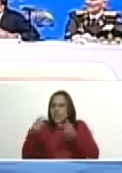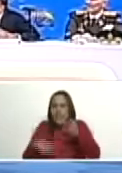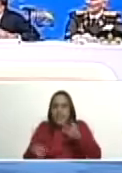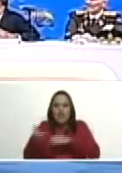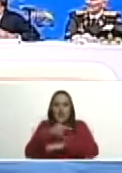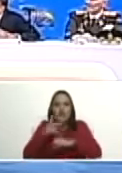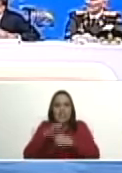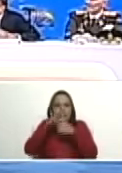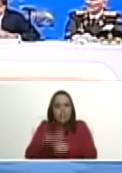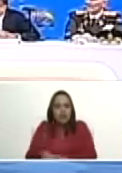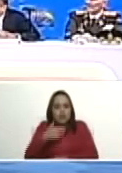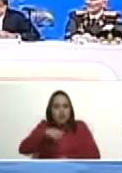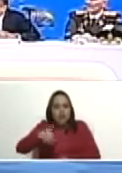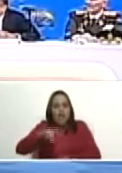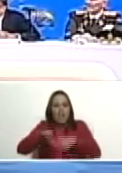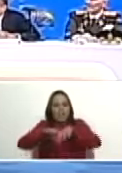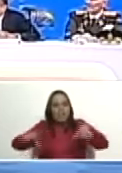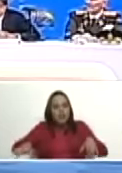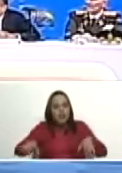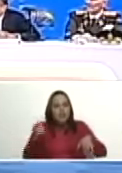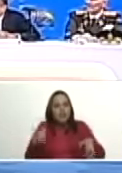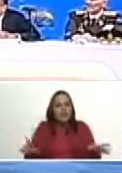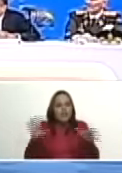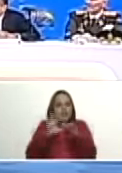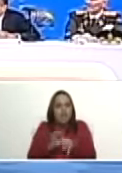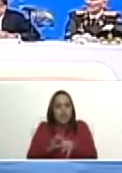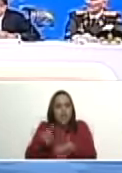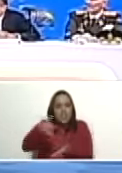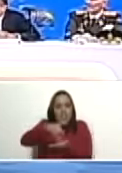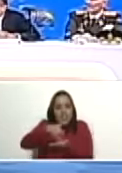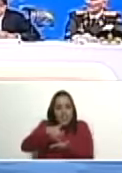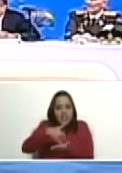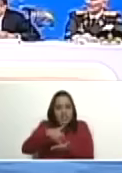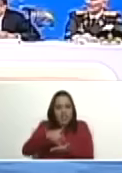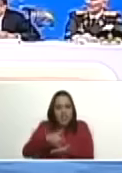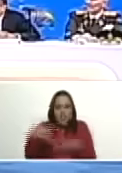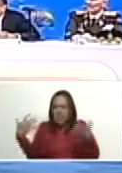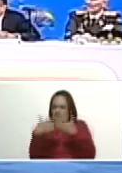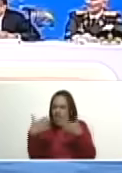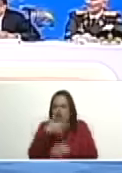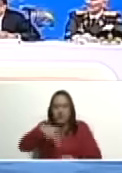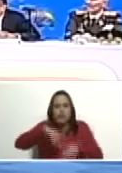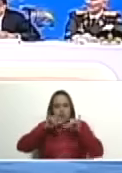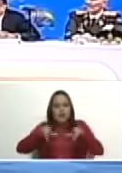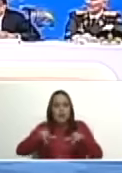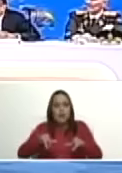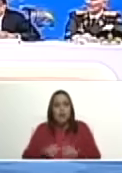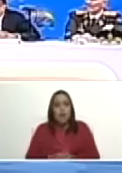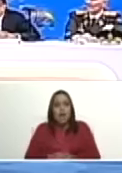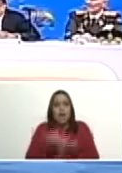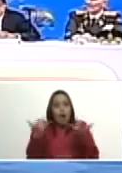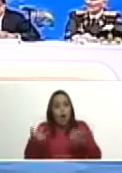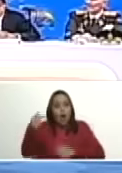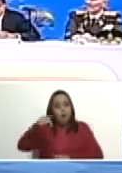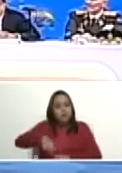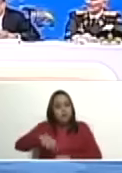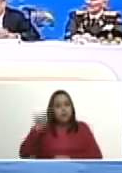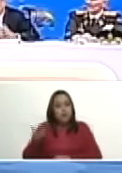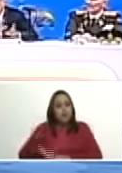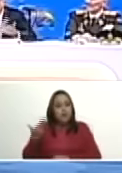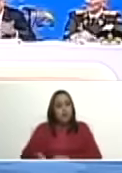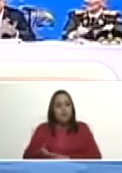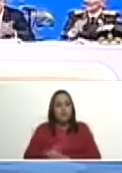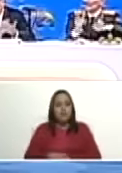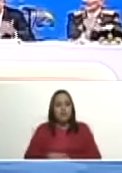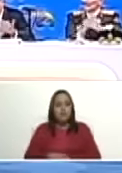cuando hemos estado divididos, desunidos, débiles, enfrentados entre nosotros. Por eso es la importancia